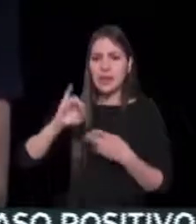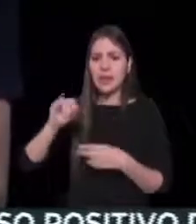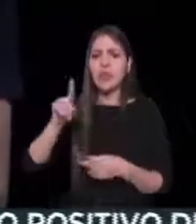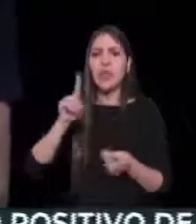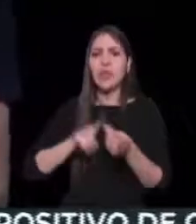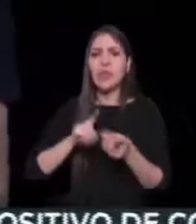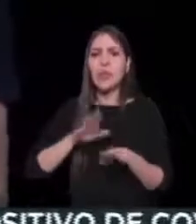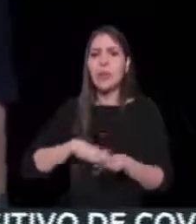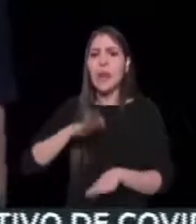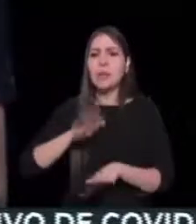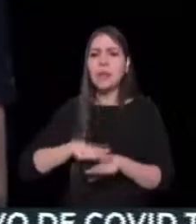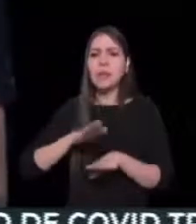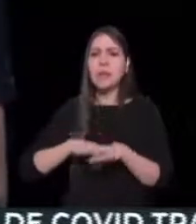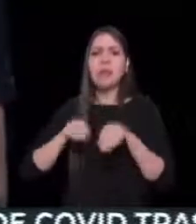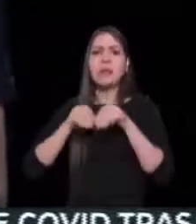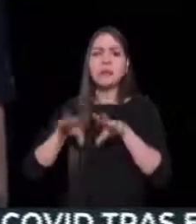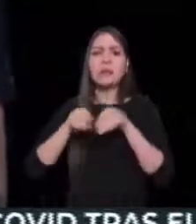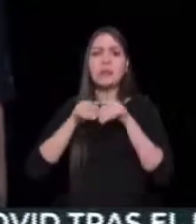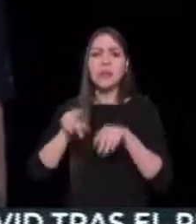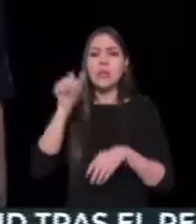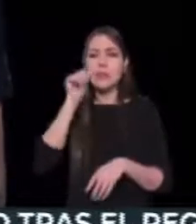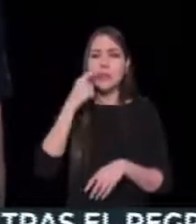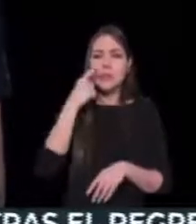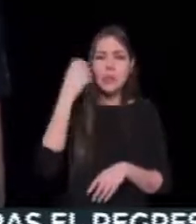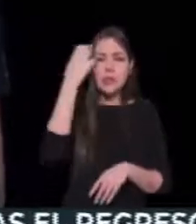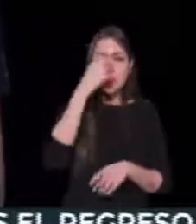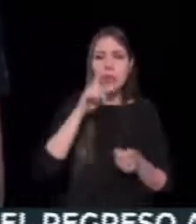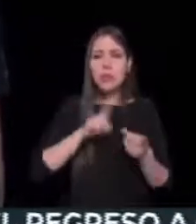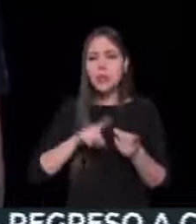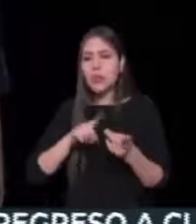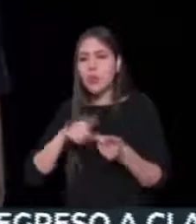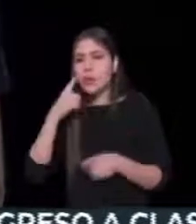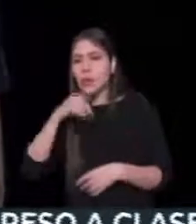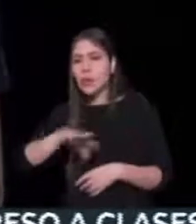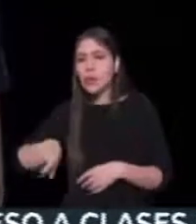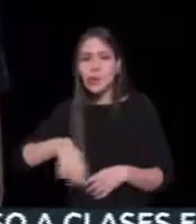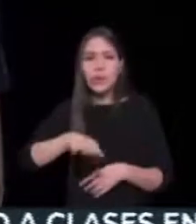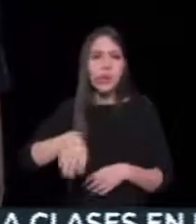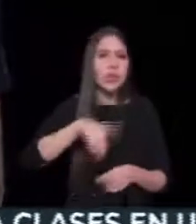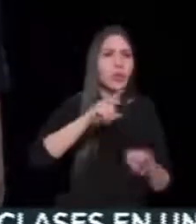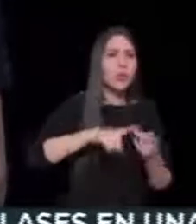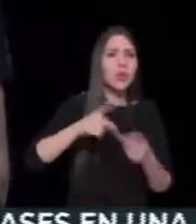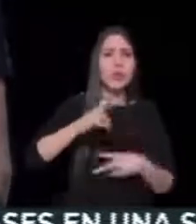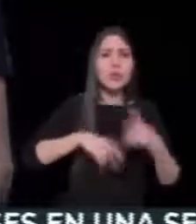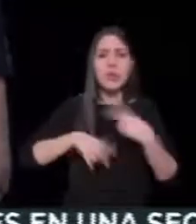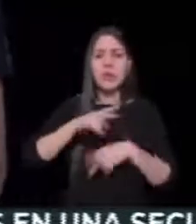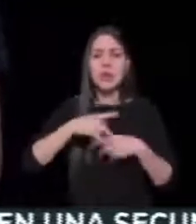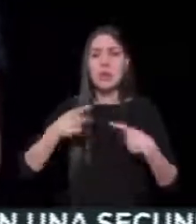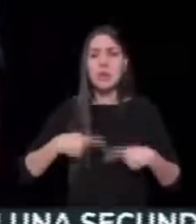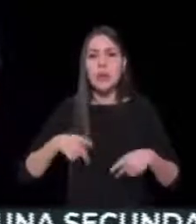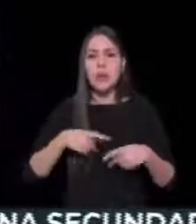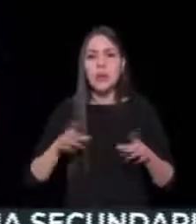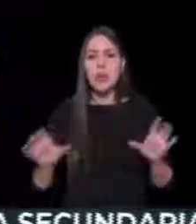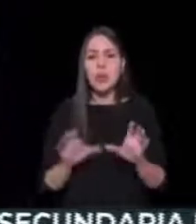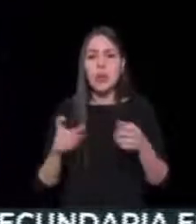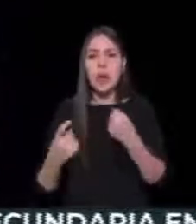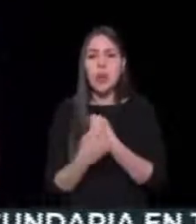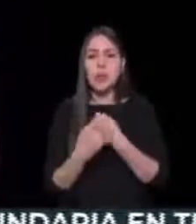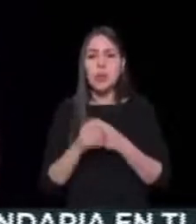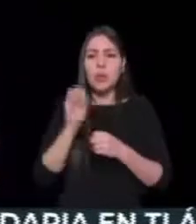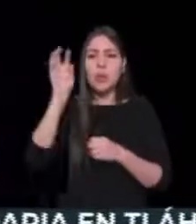se replicaron? Tú eres especialista en andar siguiendo a estas granjas de bots y ver de dónde provienen y a quién responden, que es lo